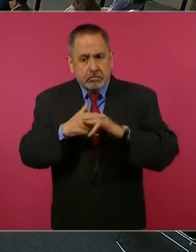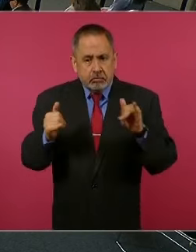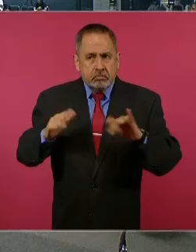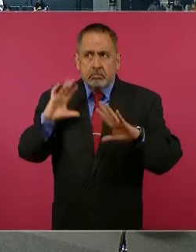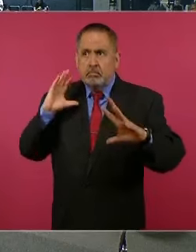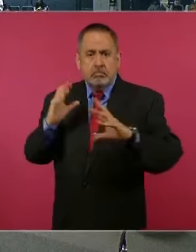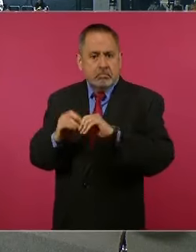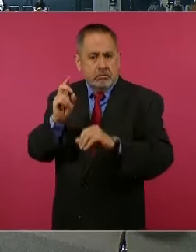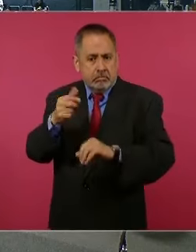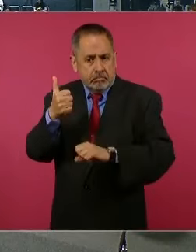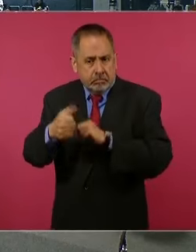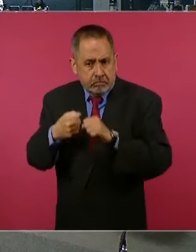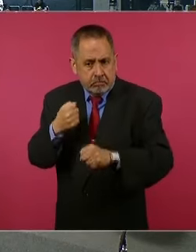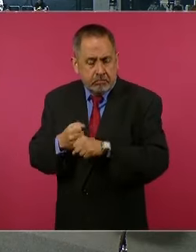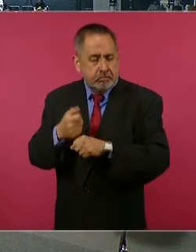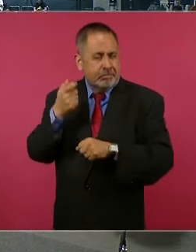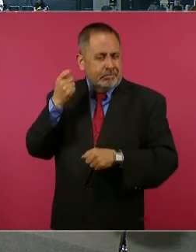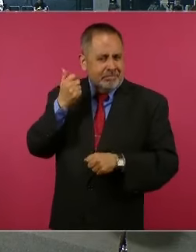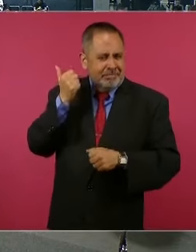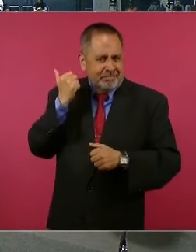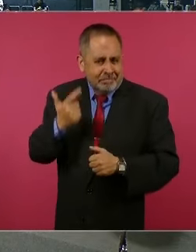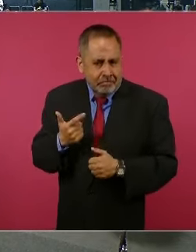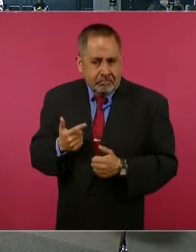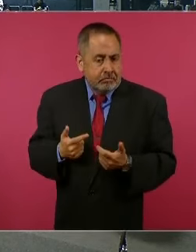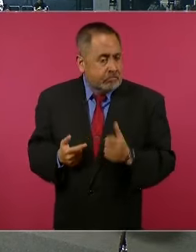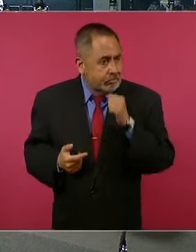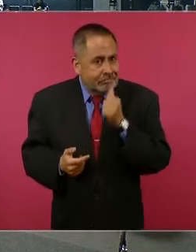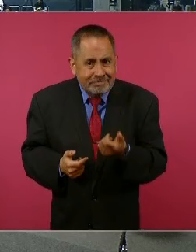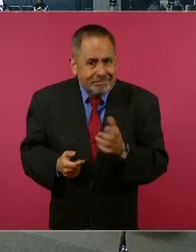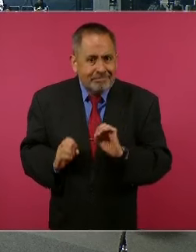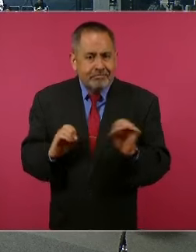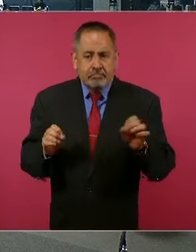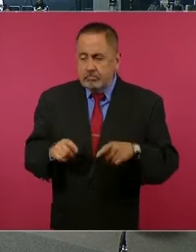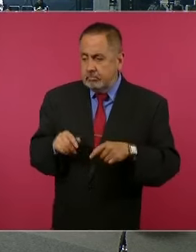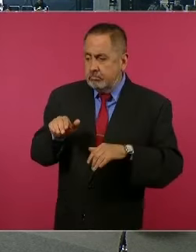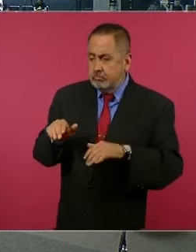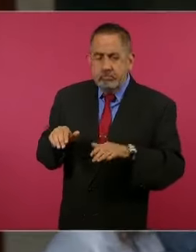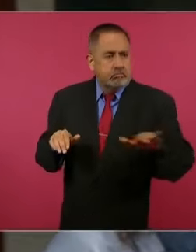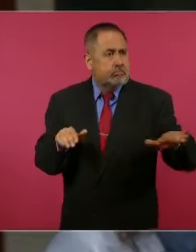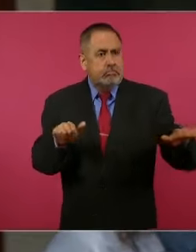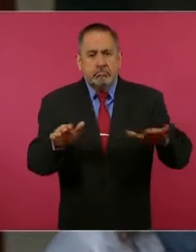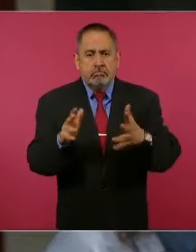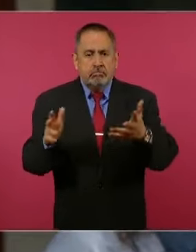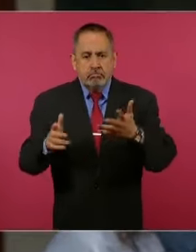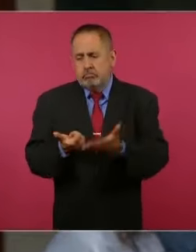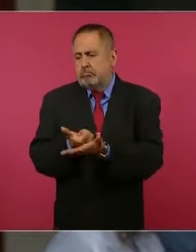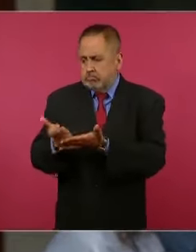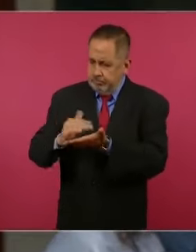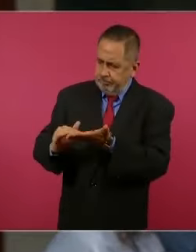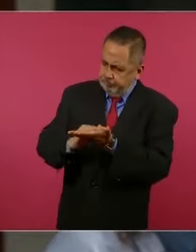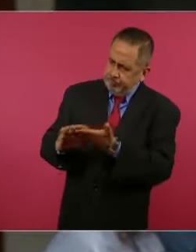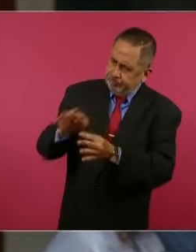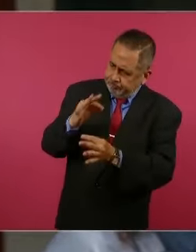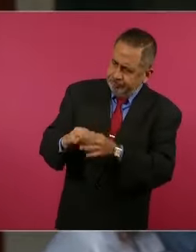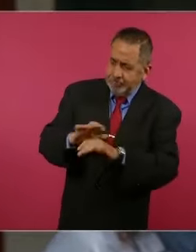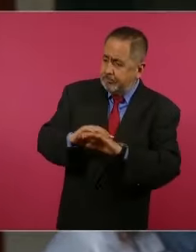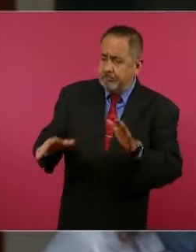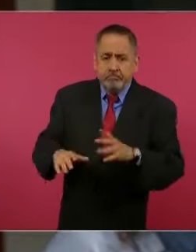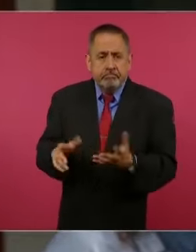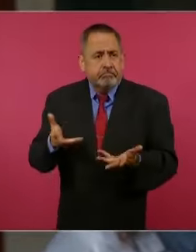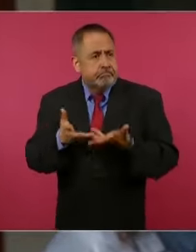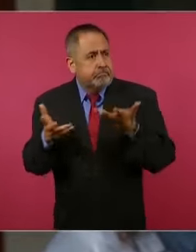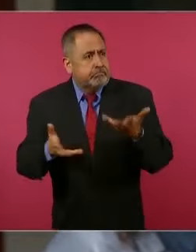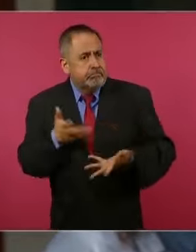resuelve absolutamente nada en términos de lo que son sus prestaciones nadie les da garantía de que puedan ser liquidados correctamente Entonces ellos